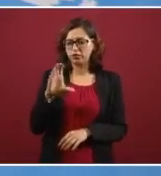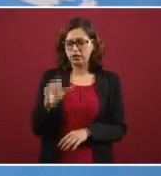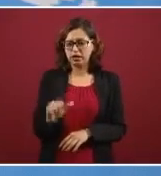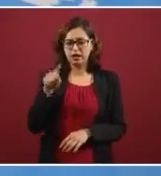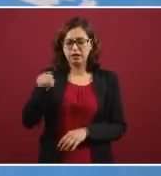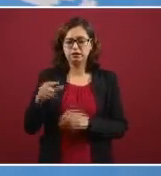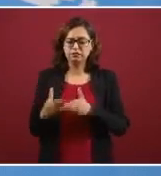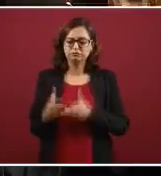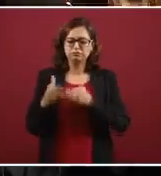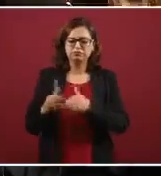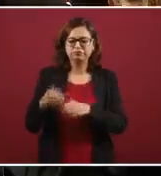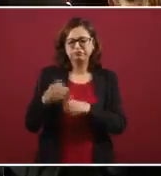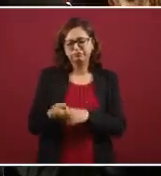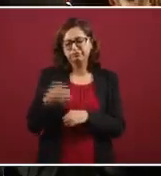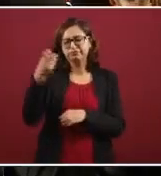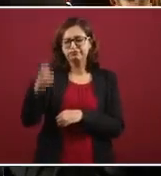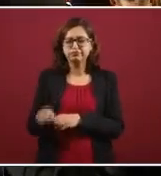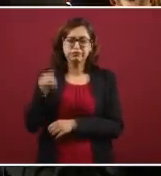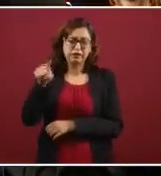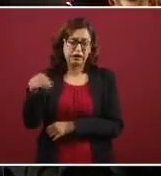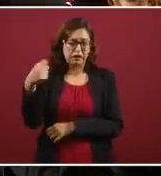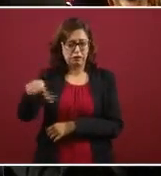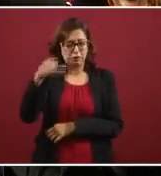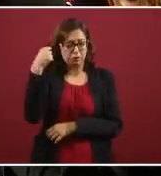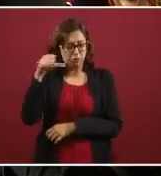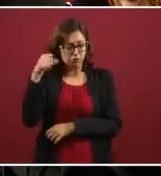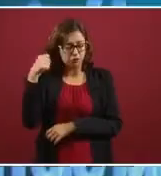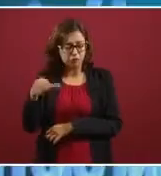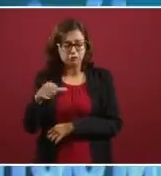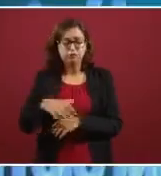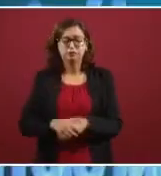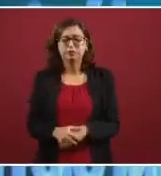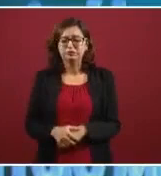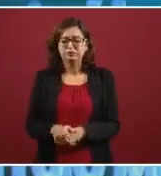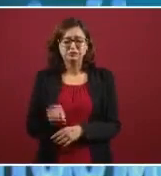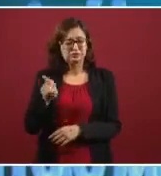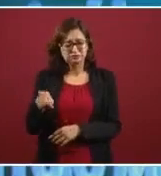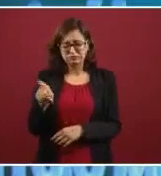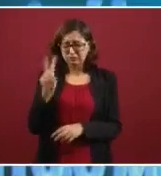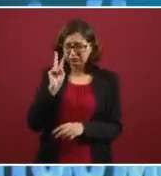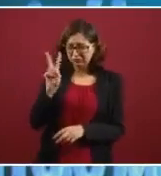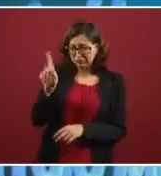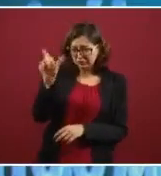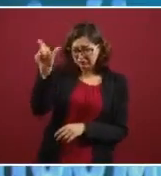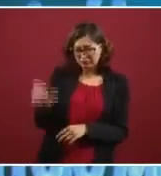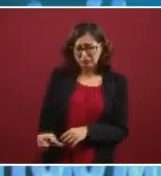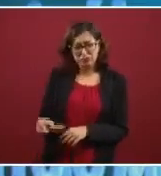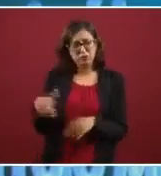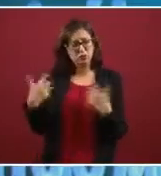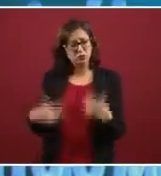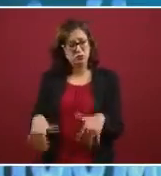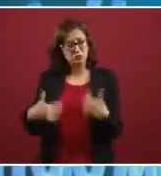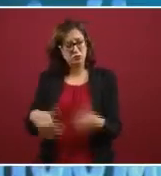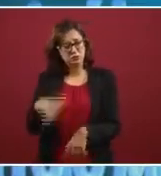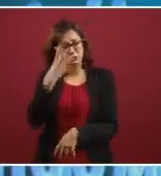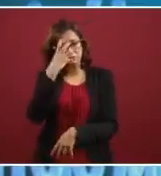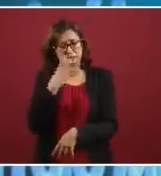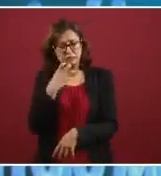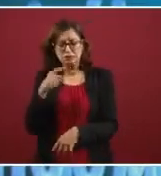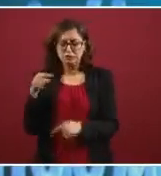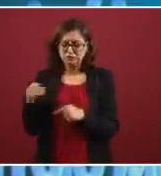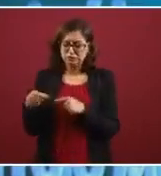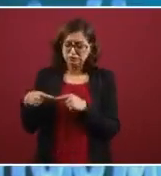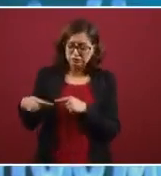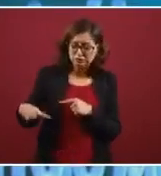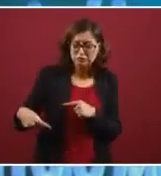buque mercante en el puerto de Acapulco. Su estado era penoso. Durante las últimas semanas de su periplo,